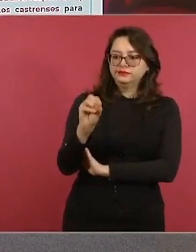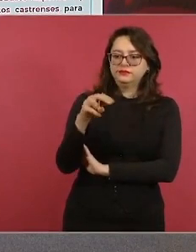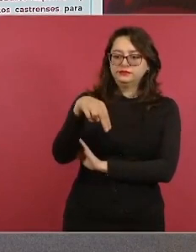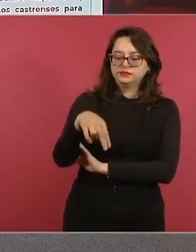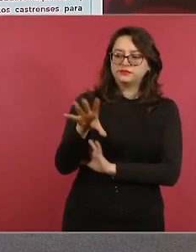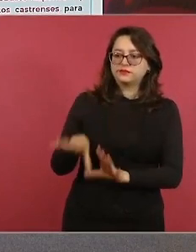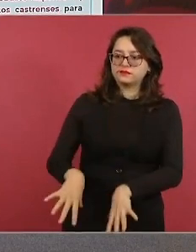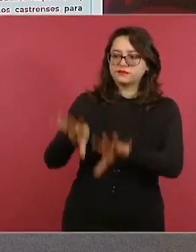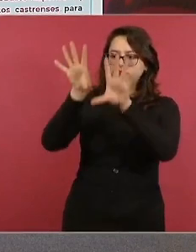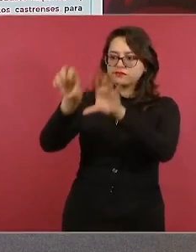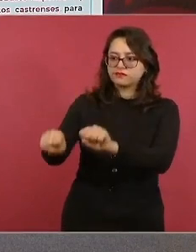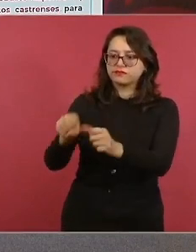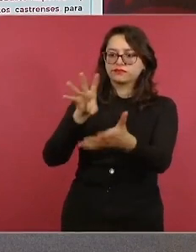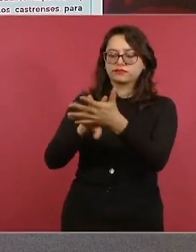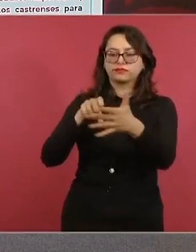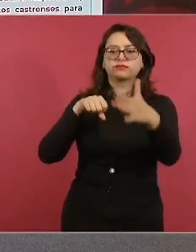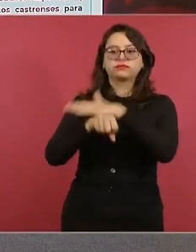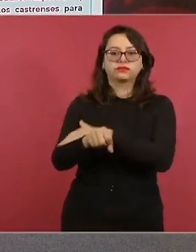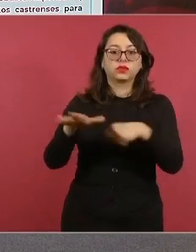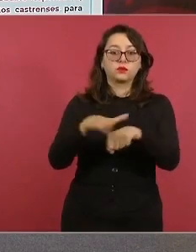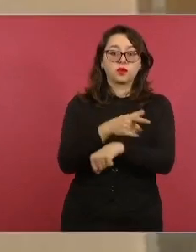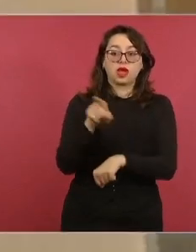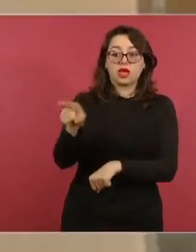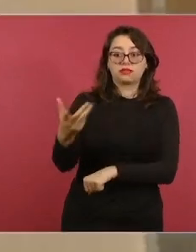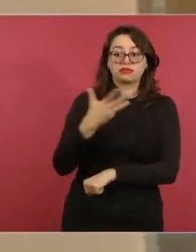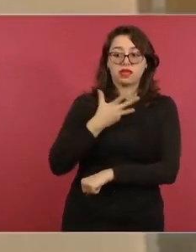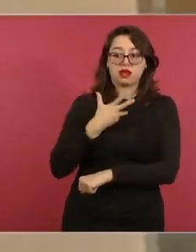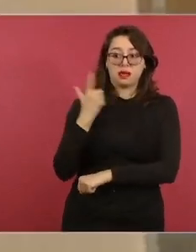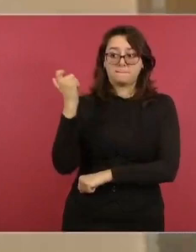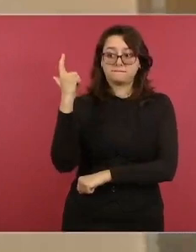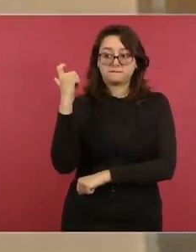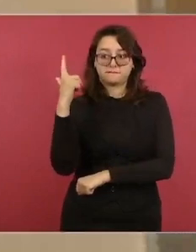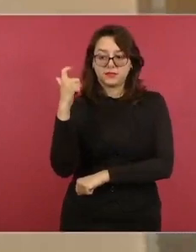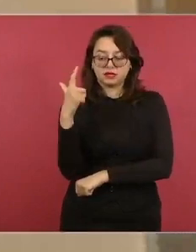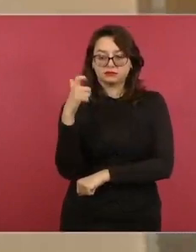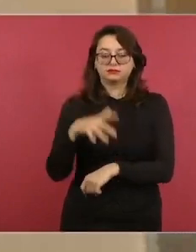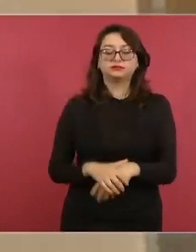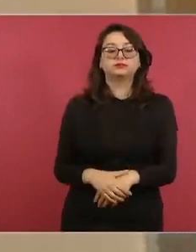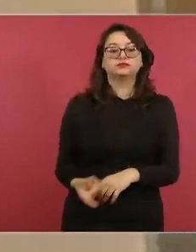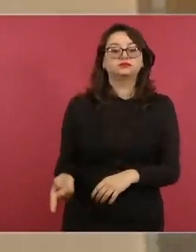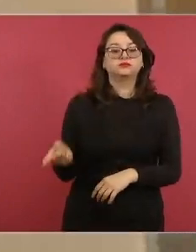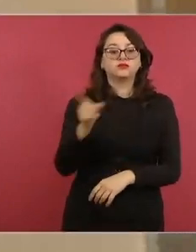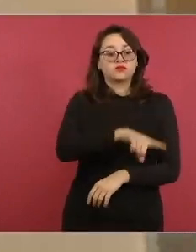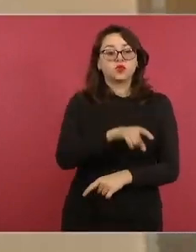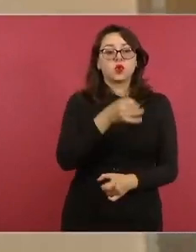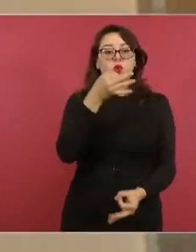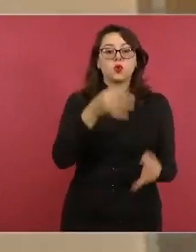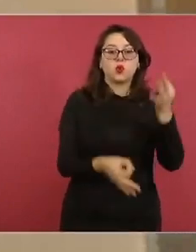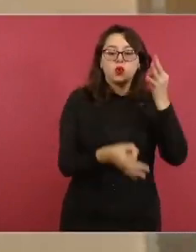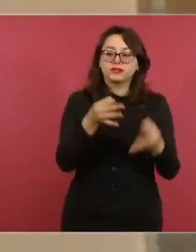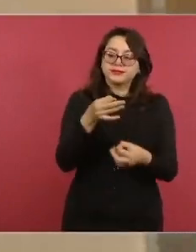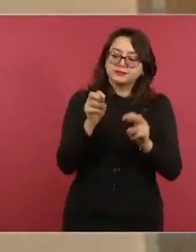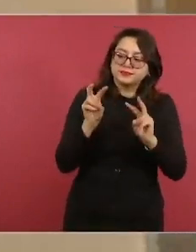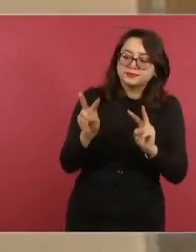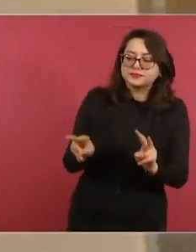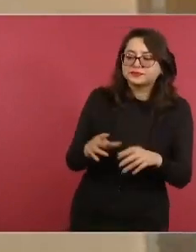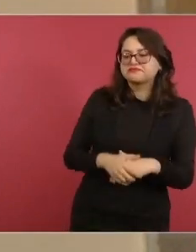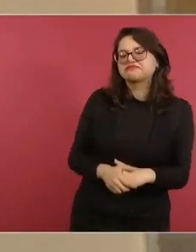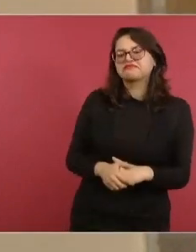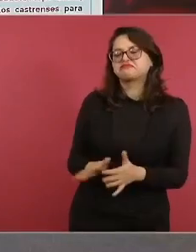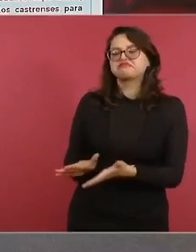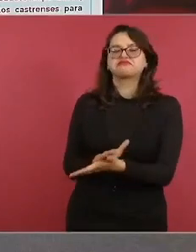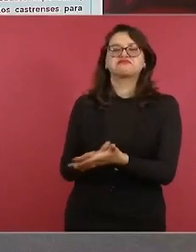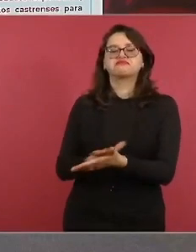Castro Borbón dictó sentencia absolutoria a favor de Isidro n un generador de violencia en el estado